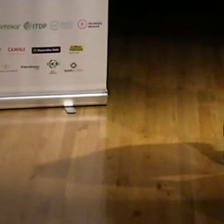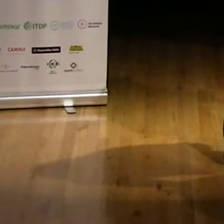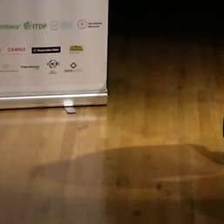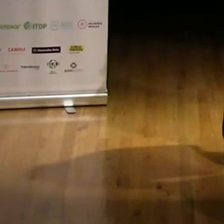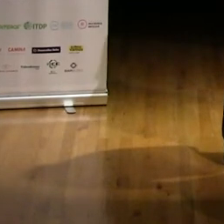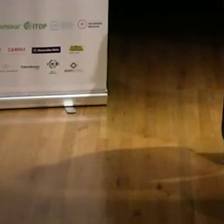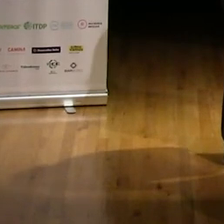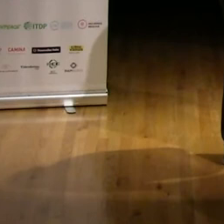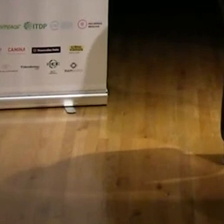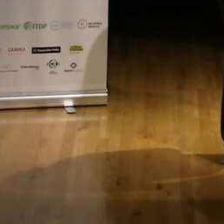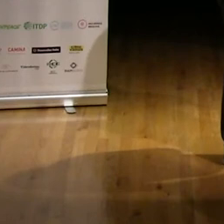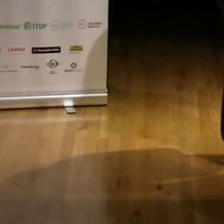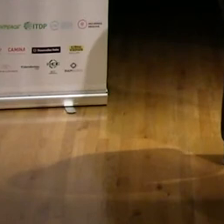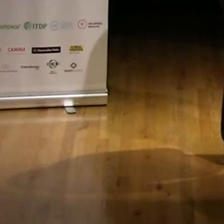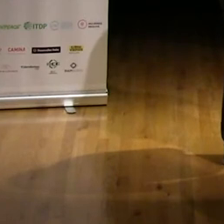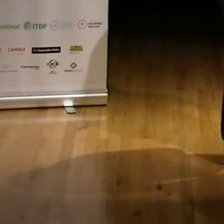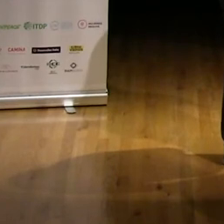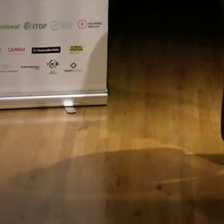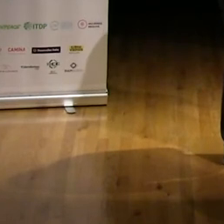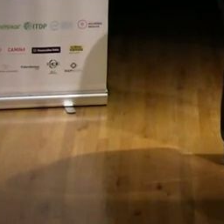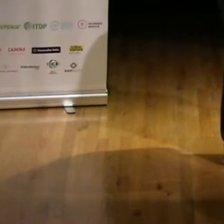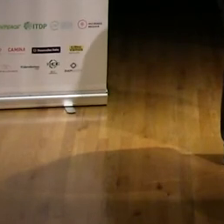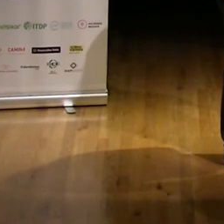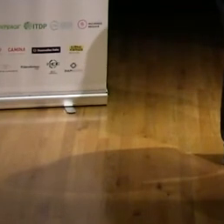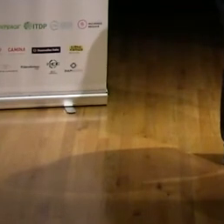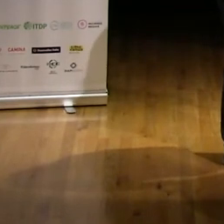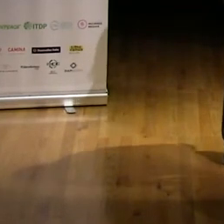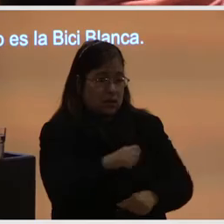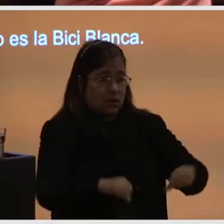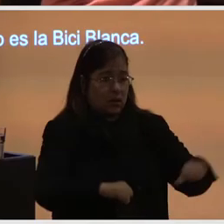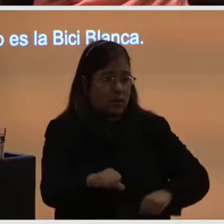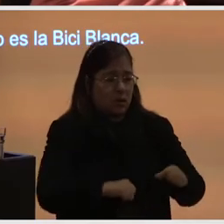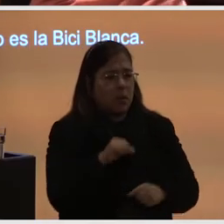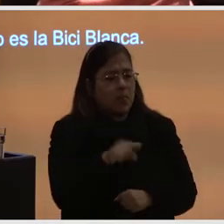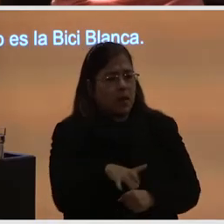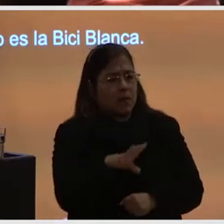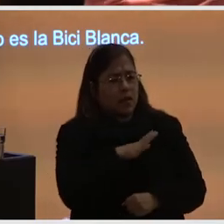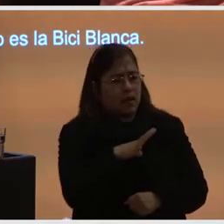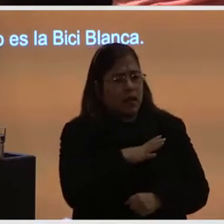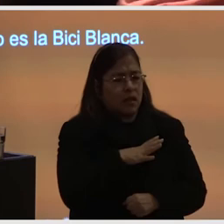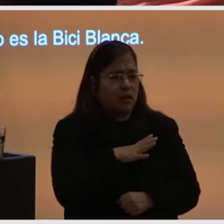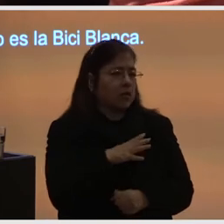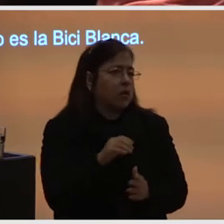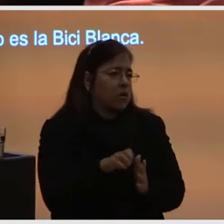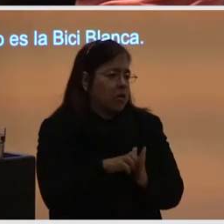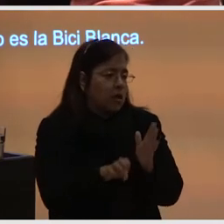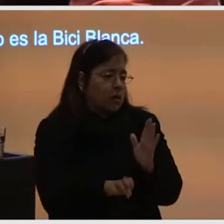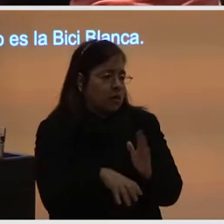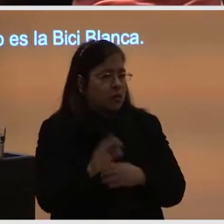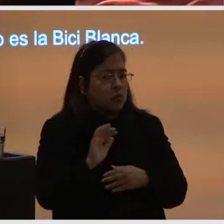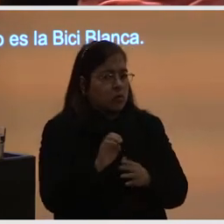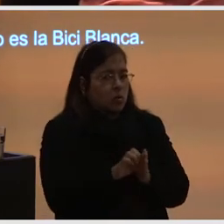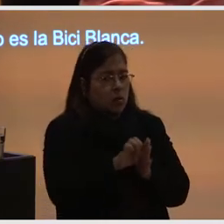seguras y caminables también y bueno esta es una actividad por ejemplo fuimos a simulamos la muerte de